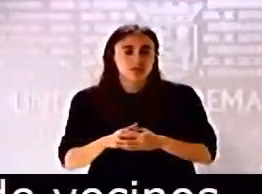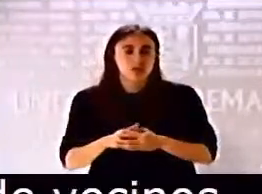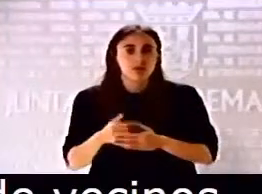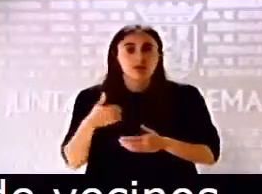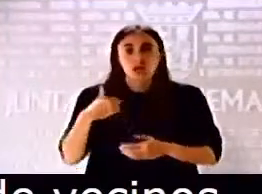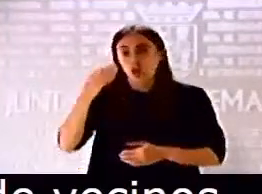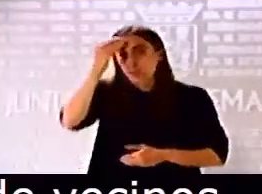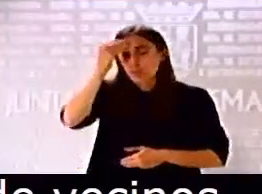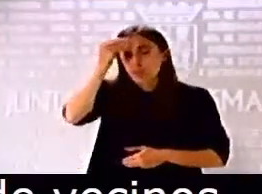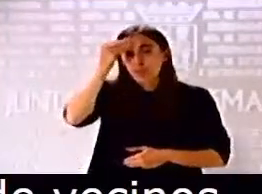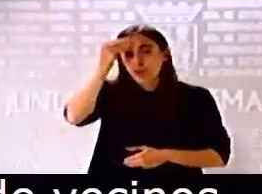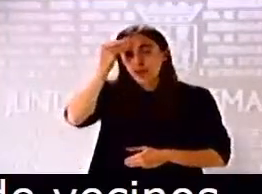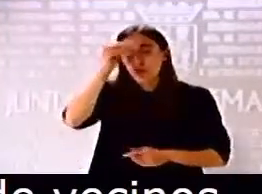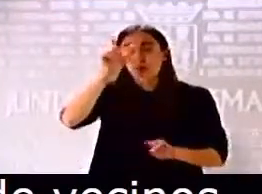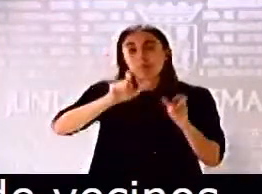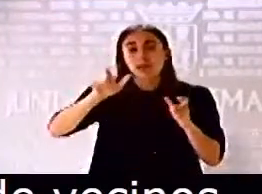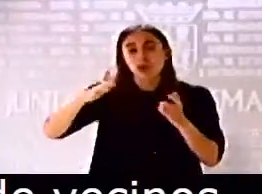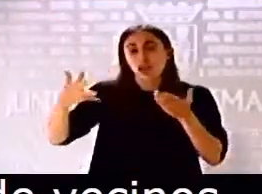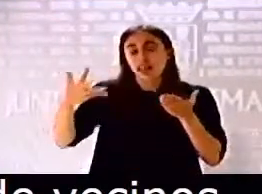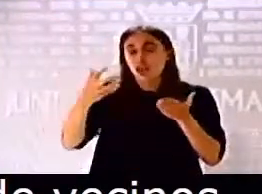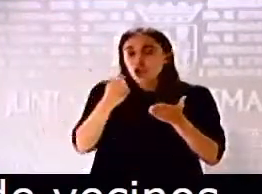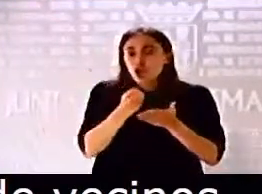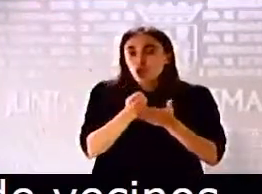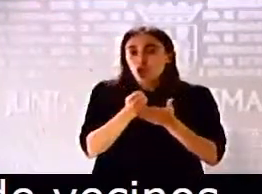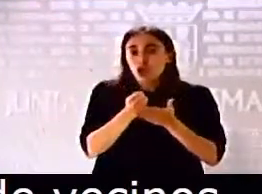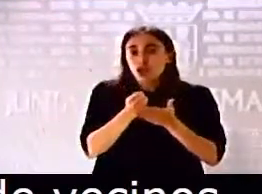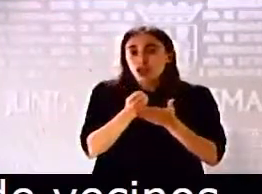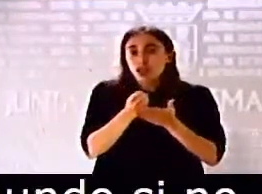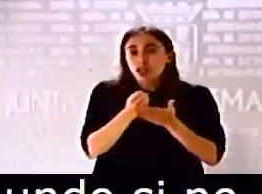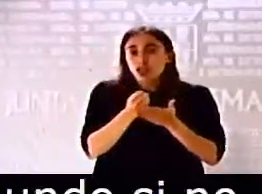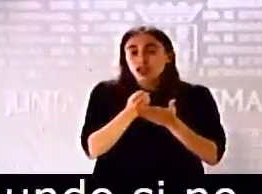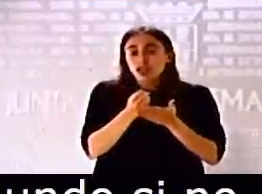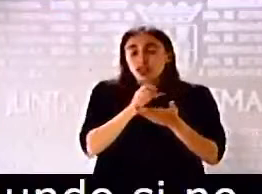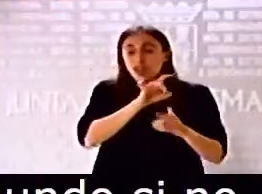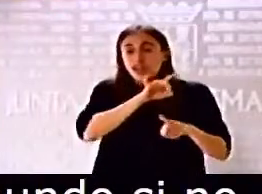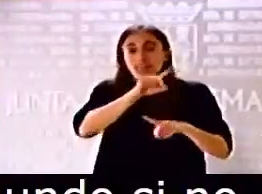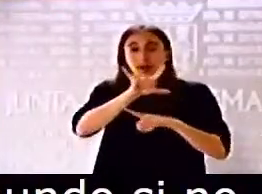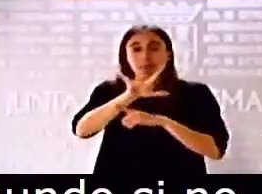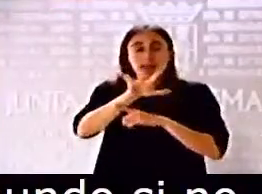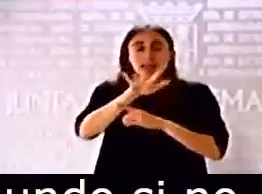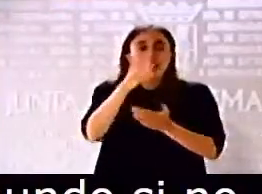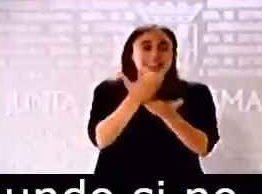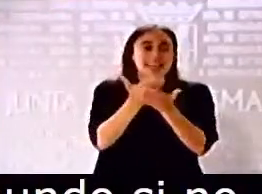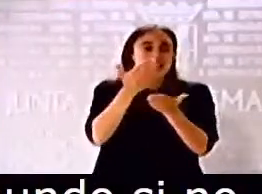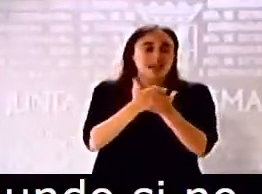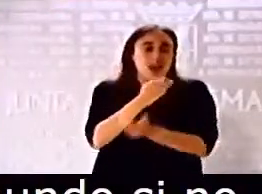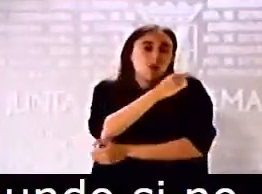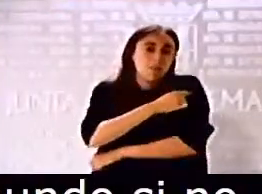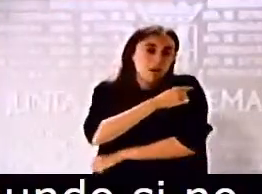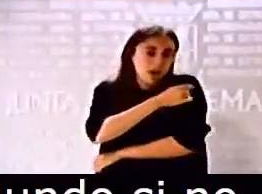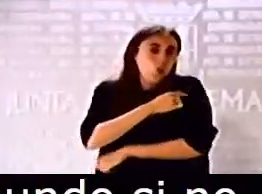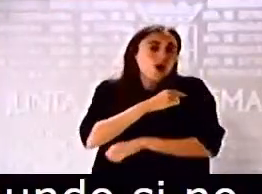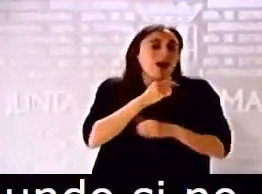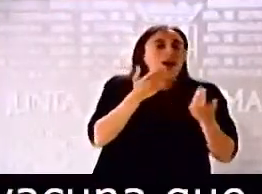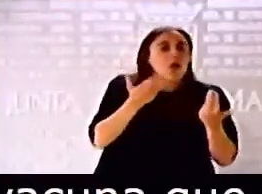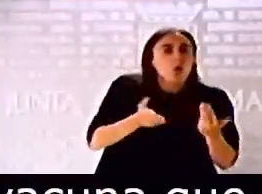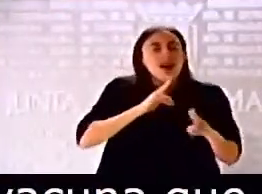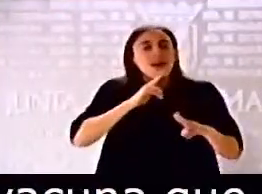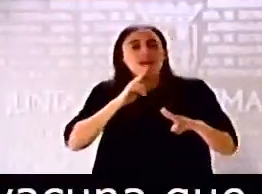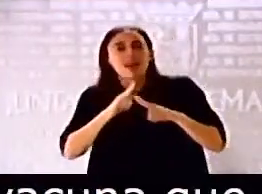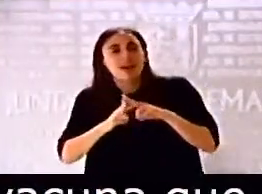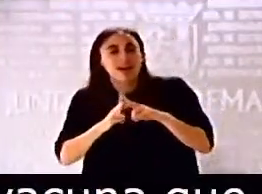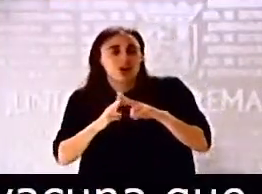creo que todo el mundo, si no sale, se le manda un certificado con la vacuna que se le ha puesto, el nombre comercial que